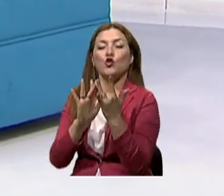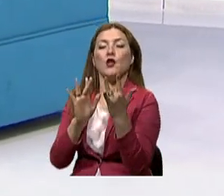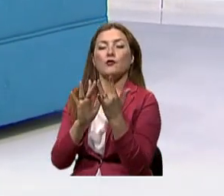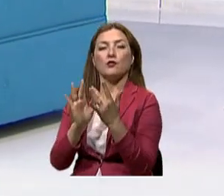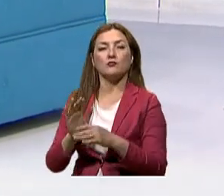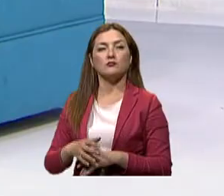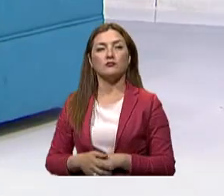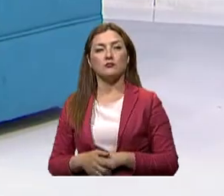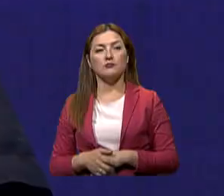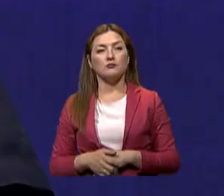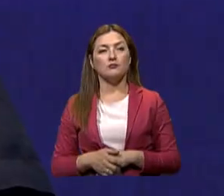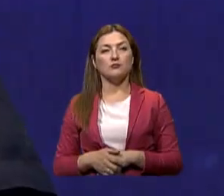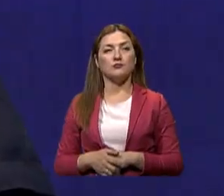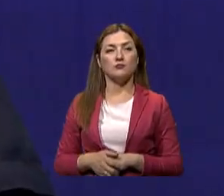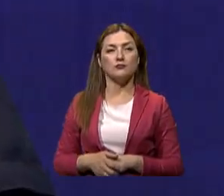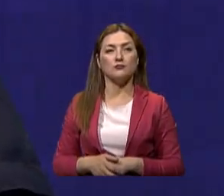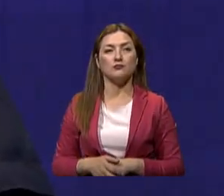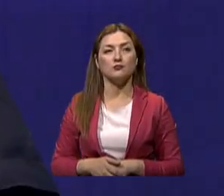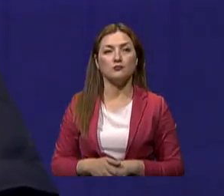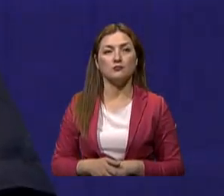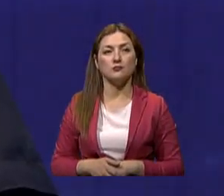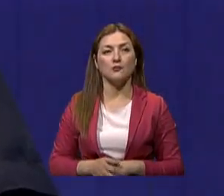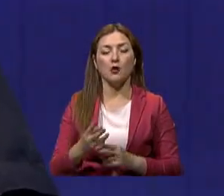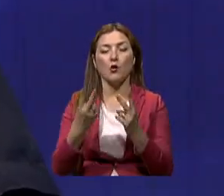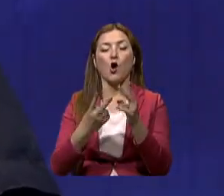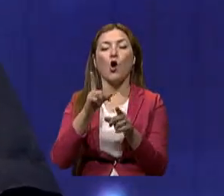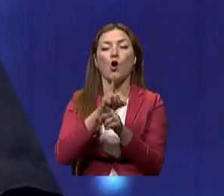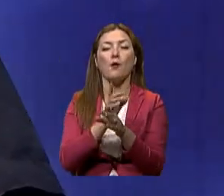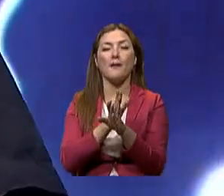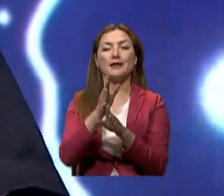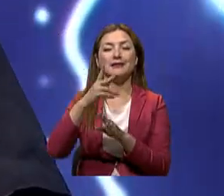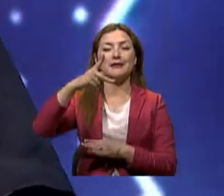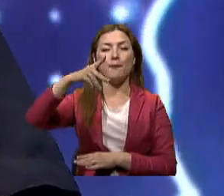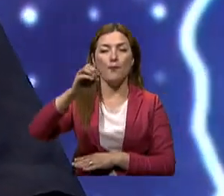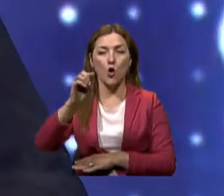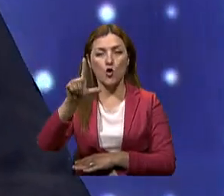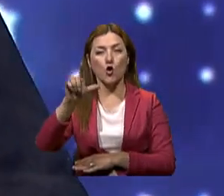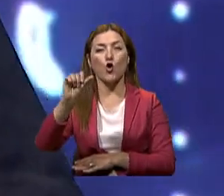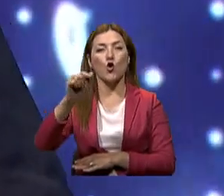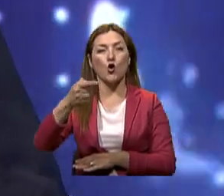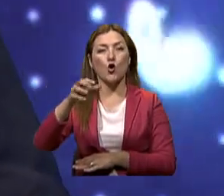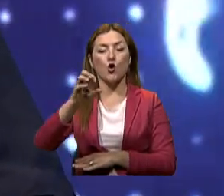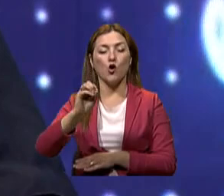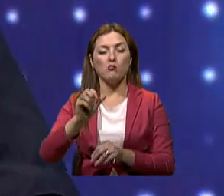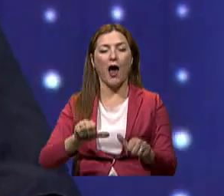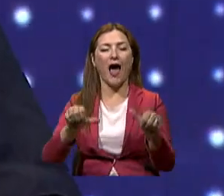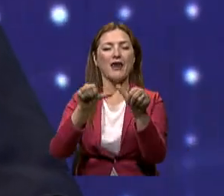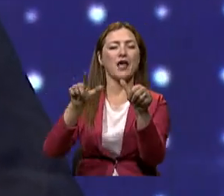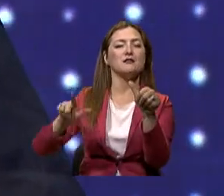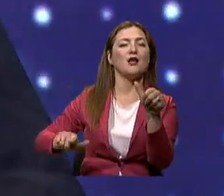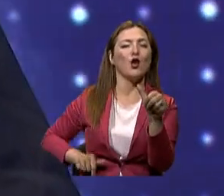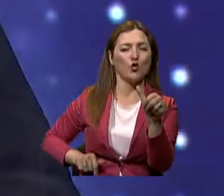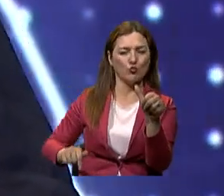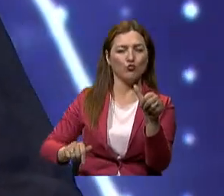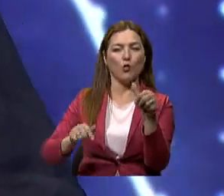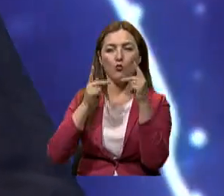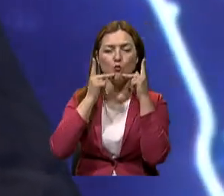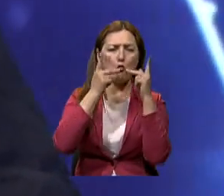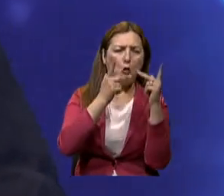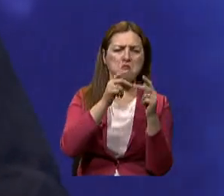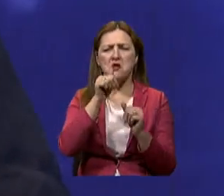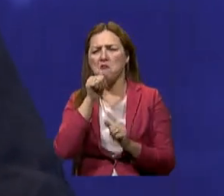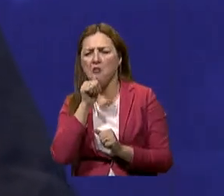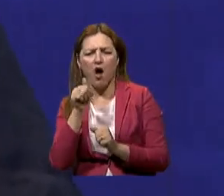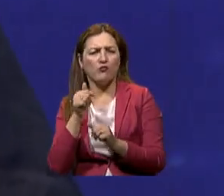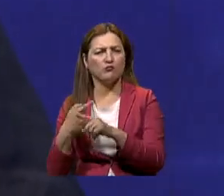encontrar? Claro, no duden lo que es en visitar al podólogo. El podólogo ya en esta área de la salud tiene que estar tanto en la parte pública, en la parte